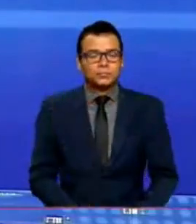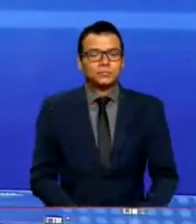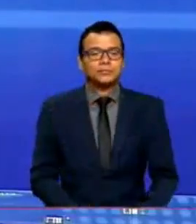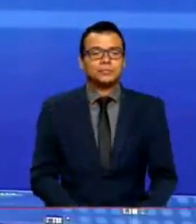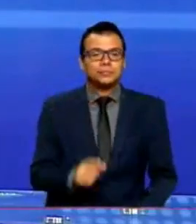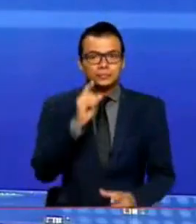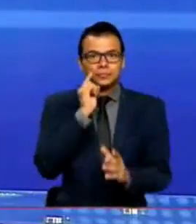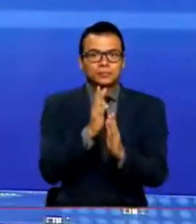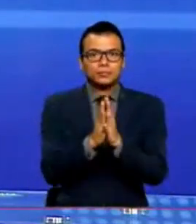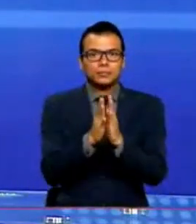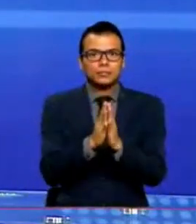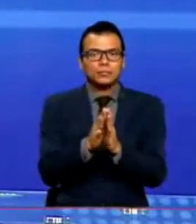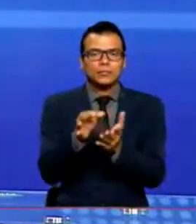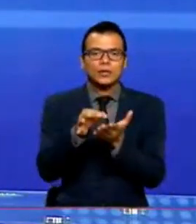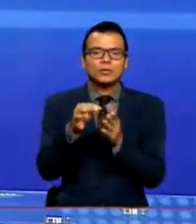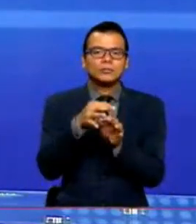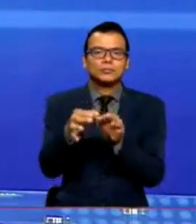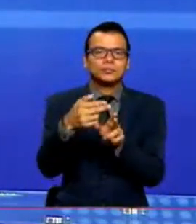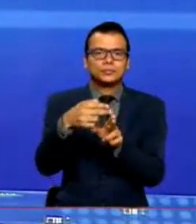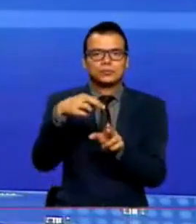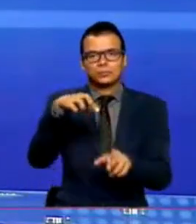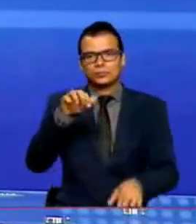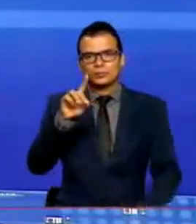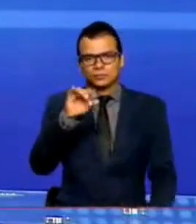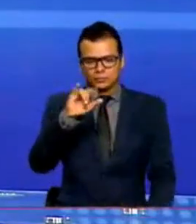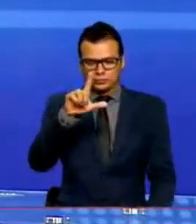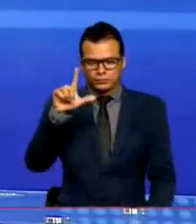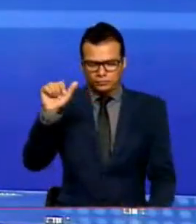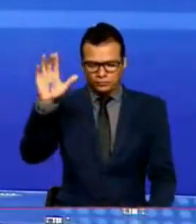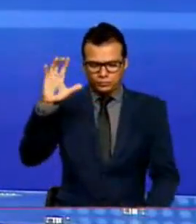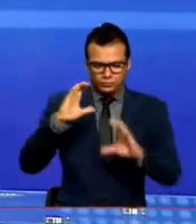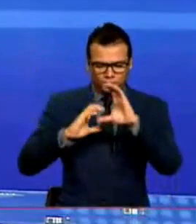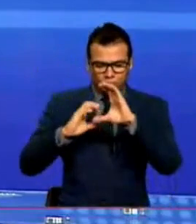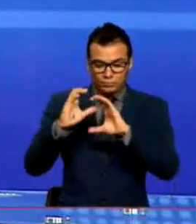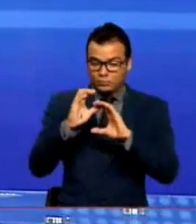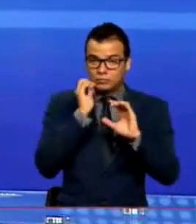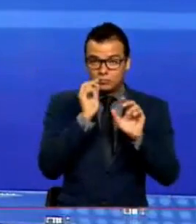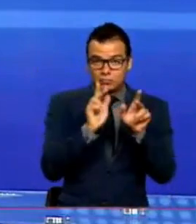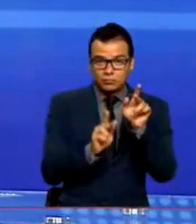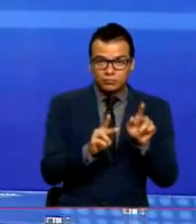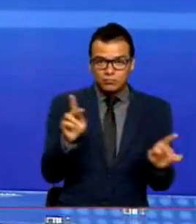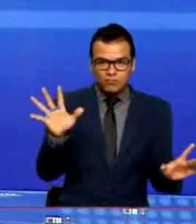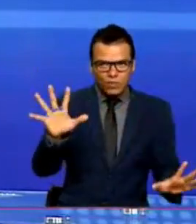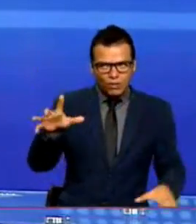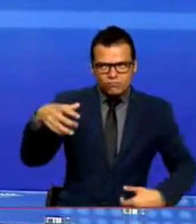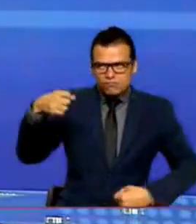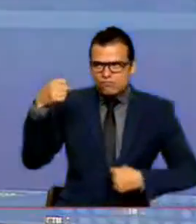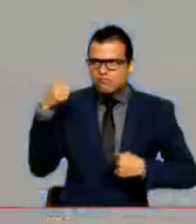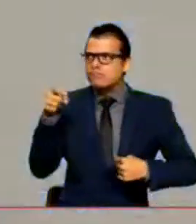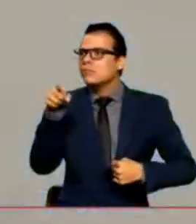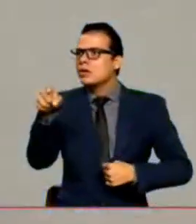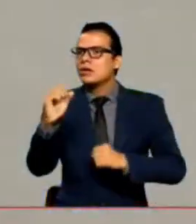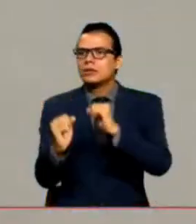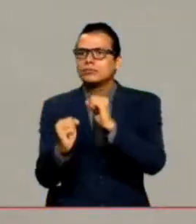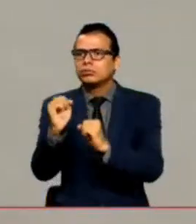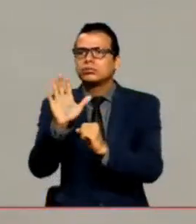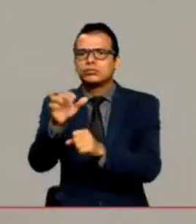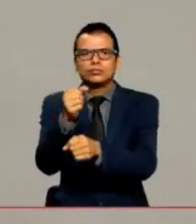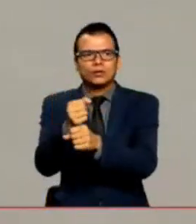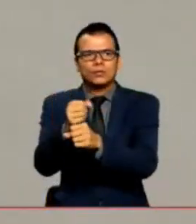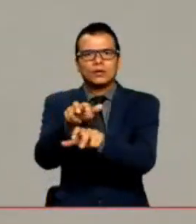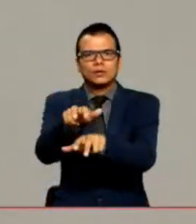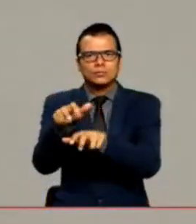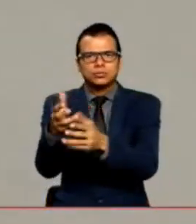Fíjense ustedes que en el municipio de Padilla, en el Cauca, hombres armados tomaron de manera irregular maquinaria amarilla utilizada para labores